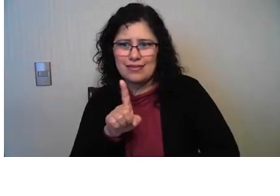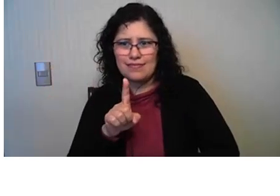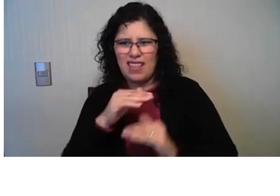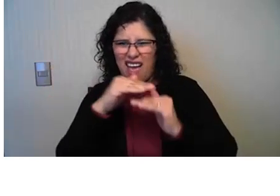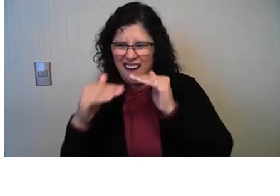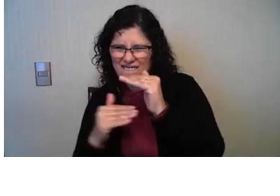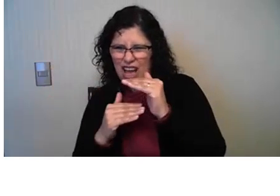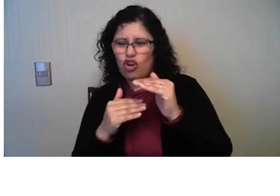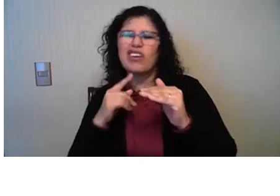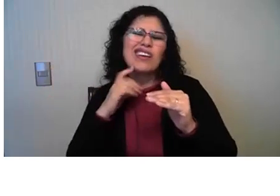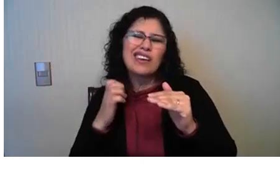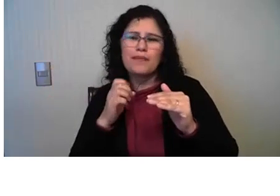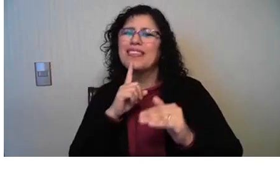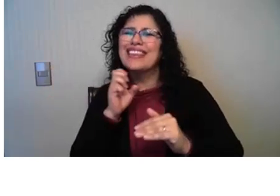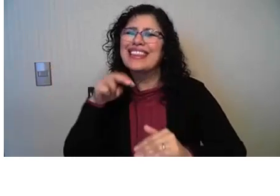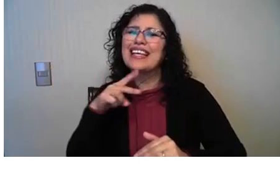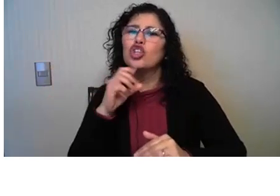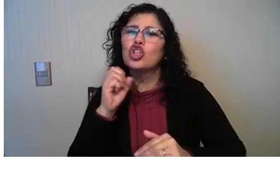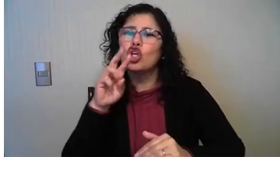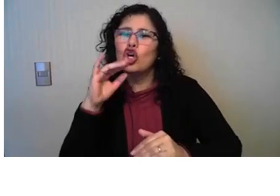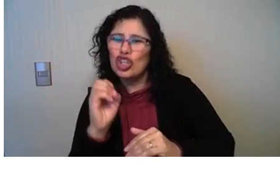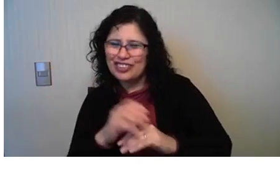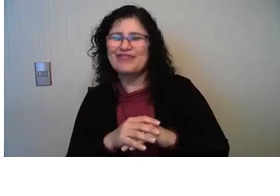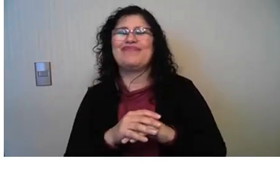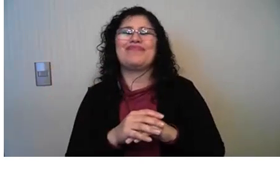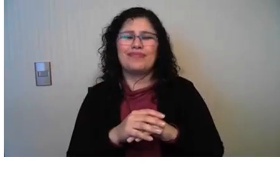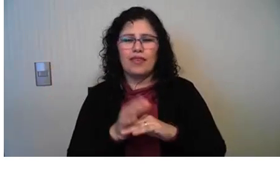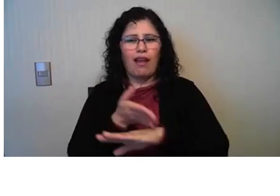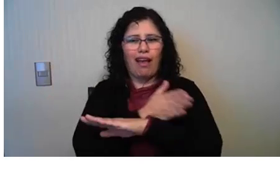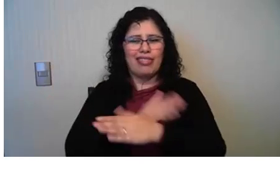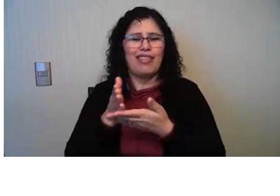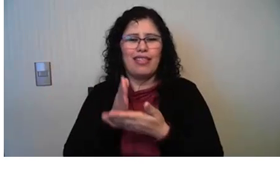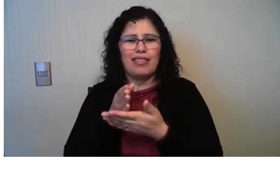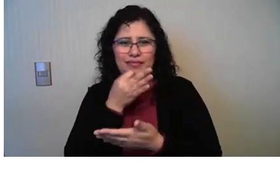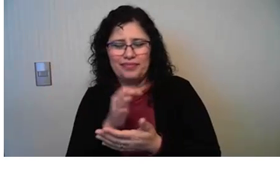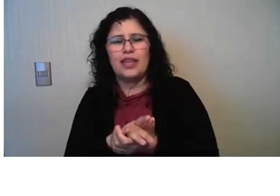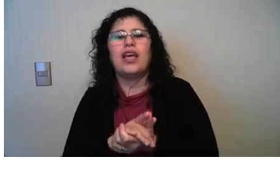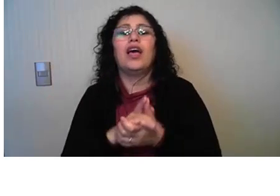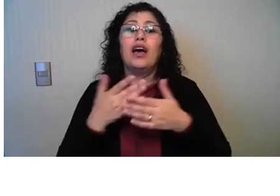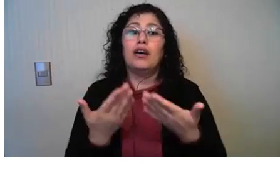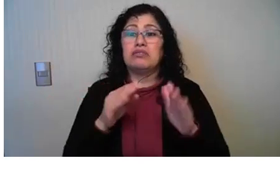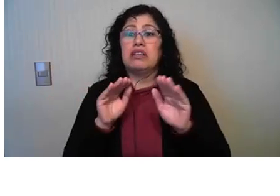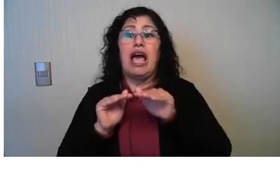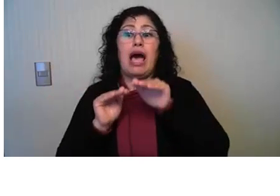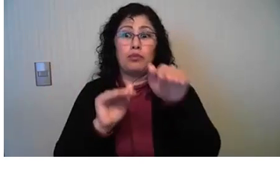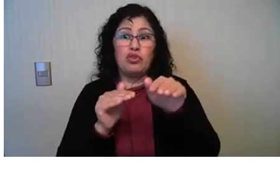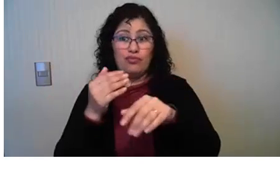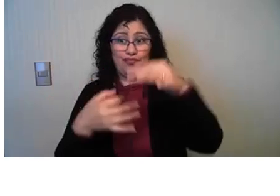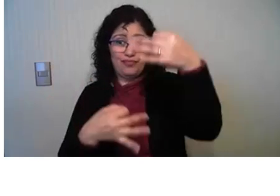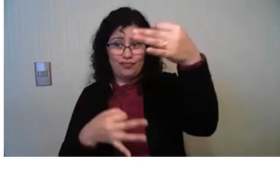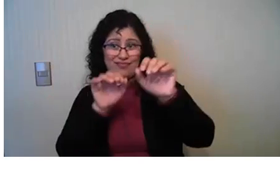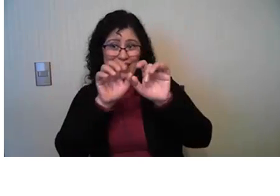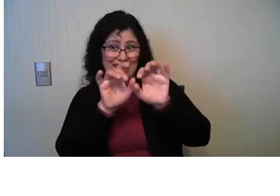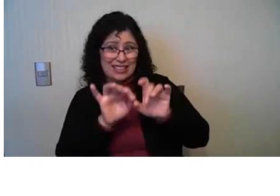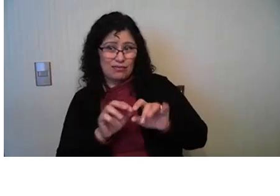mencionado en clases anteriores. Y como apoyo a esto tienen un artículo de